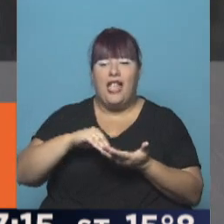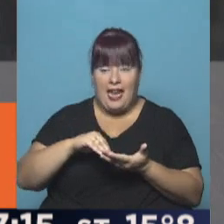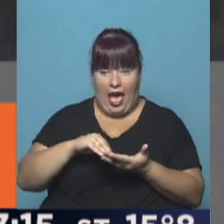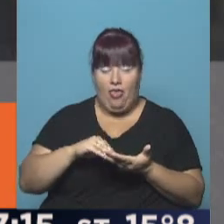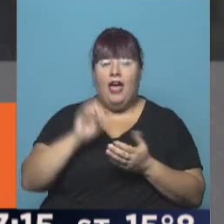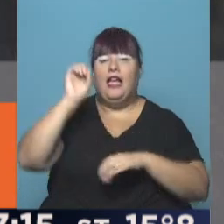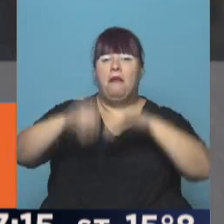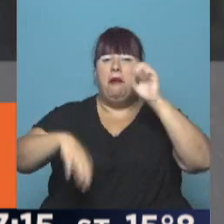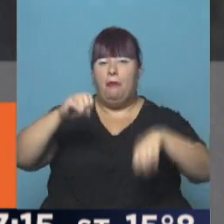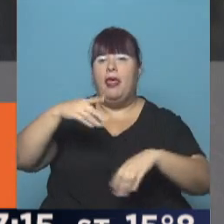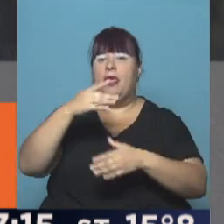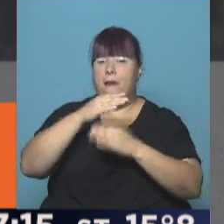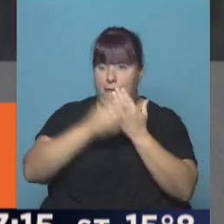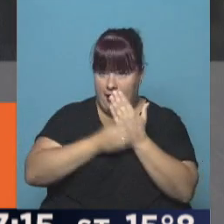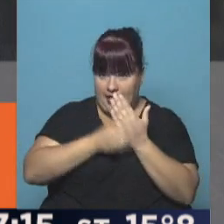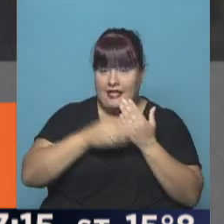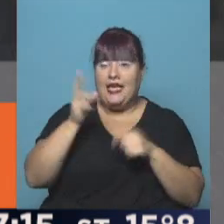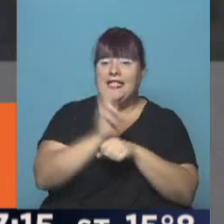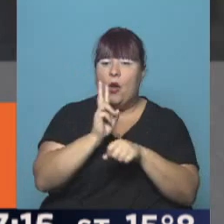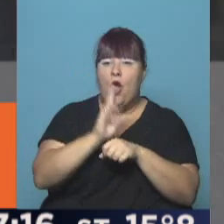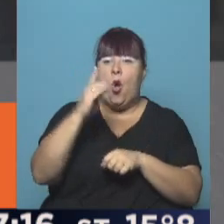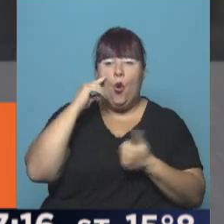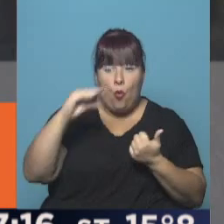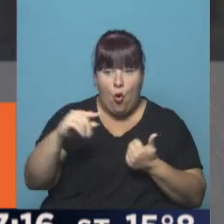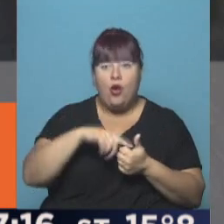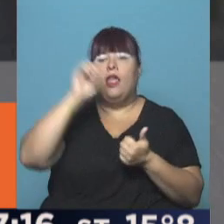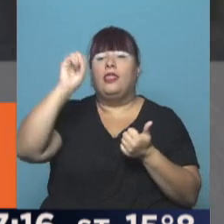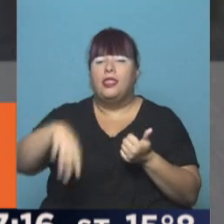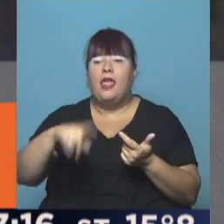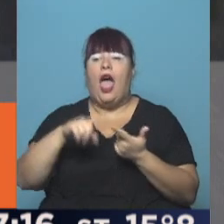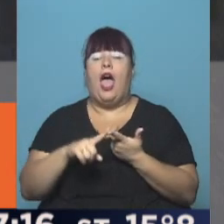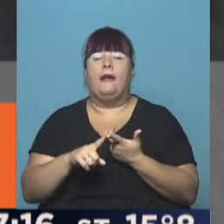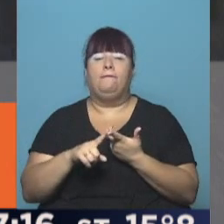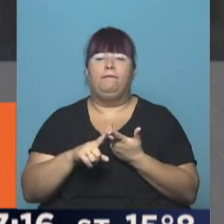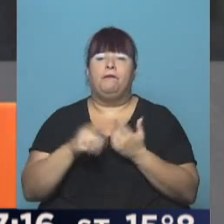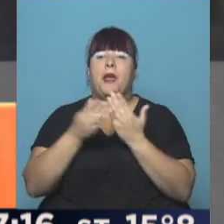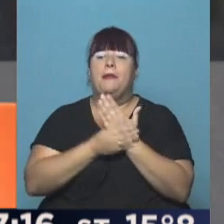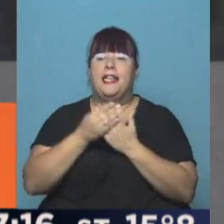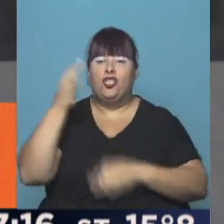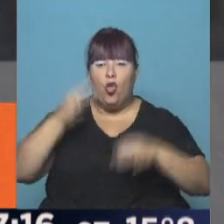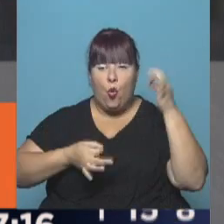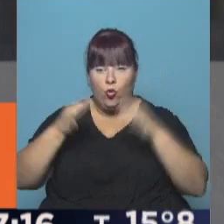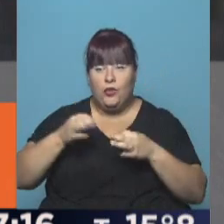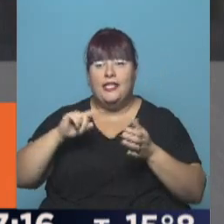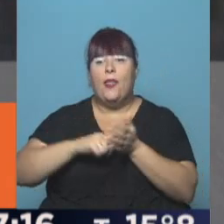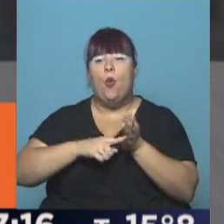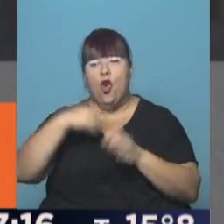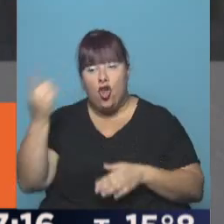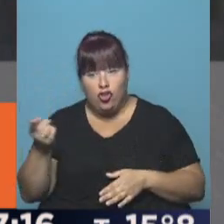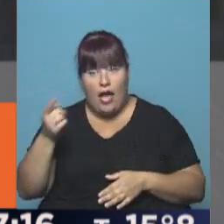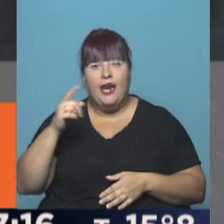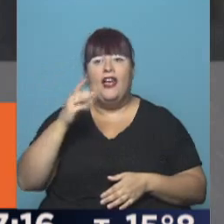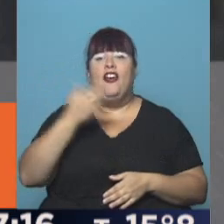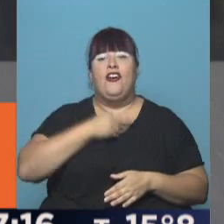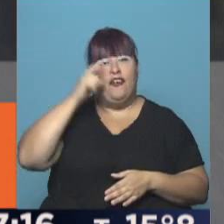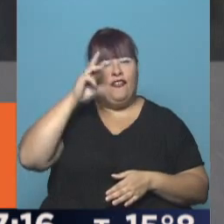con la presencia de la ministra de Seguridad Patricia Bullrich, con la presencia del ministro de Justicia de la provincia de Buenos Aires,